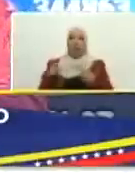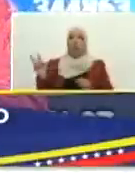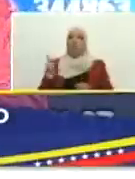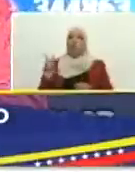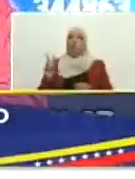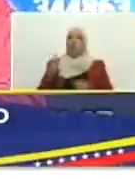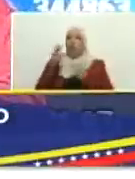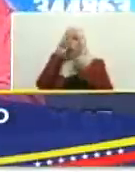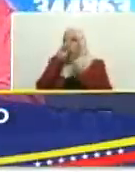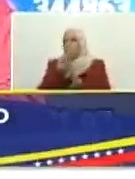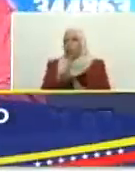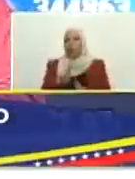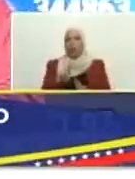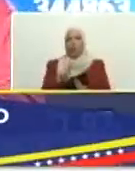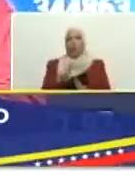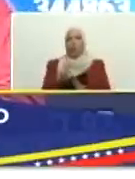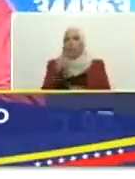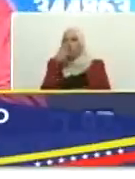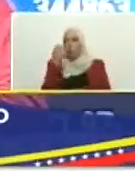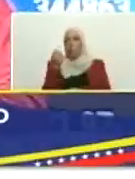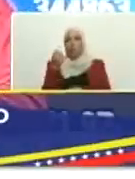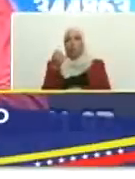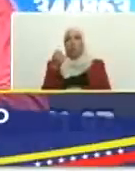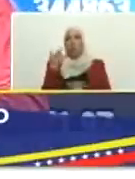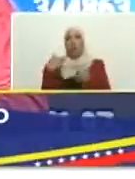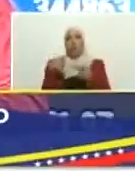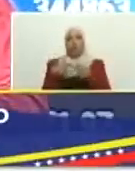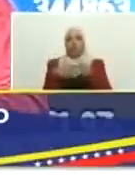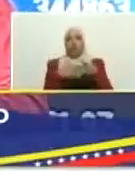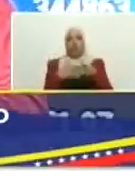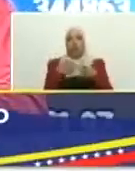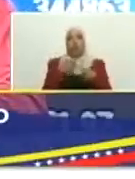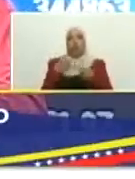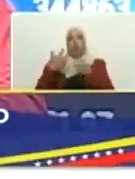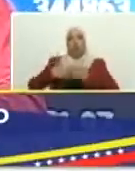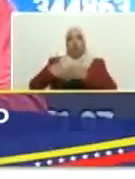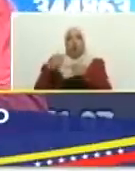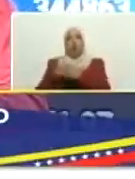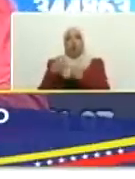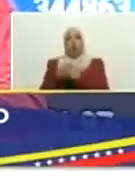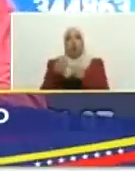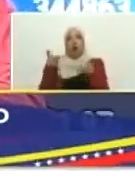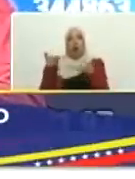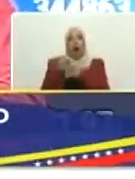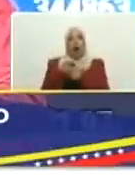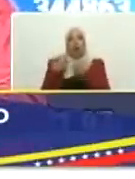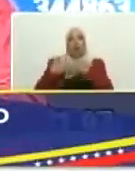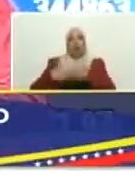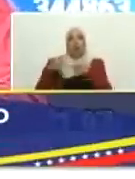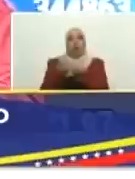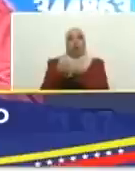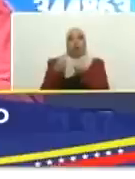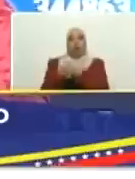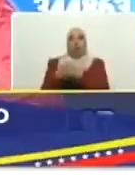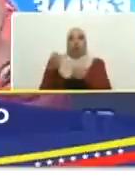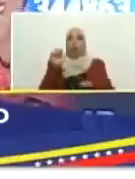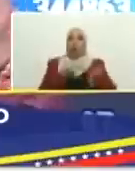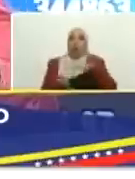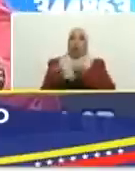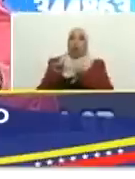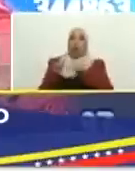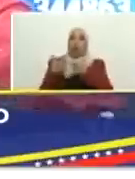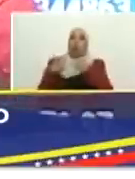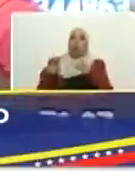se respeta y no acepta modelos coloniales sobre su industria gasífera, petrolera, petroquímica, sobre